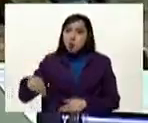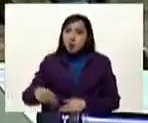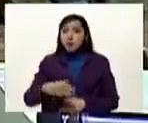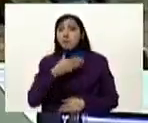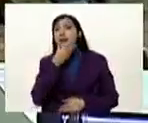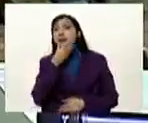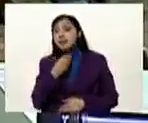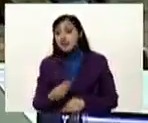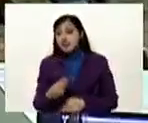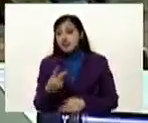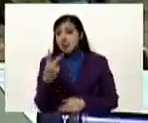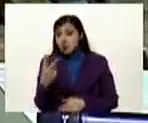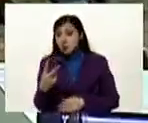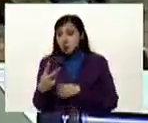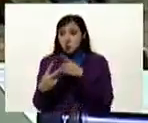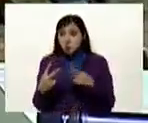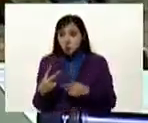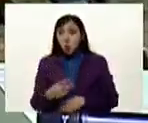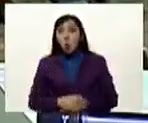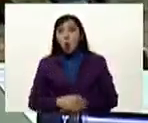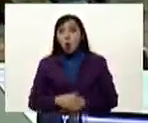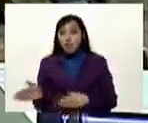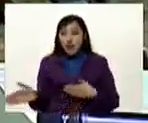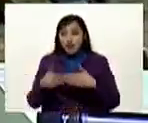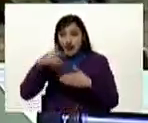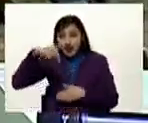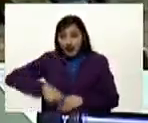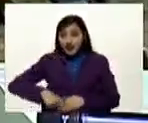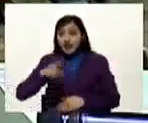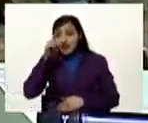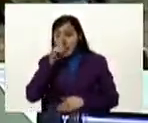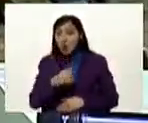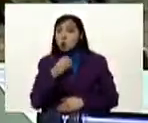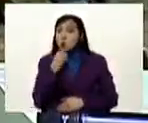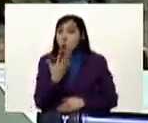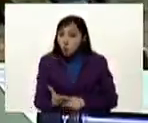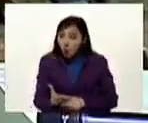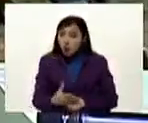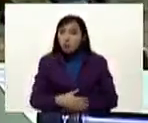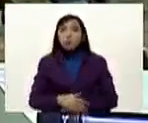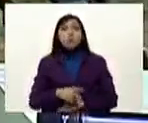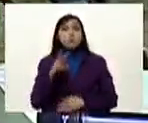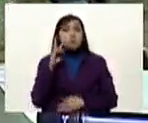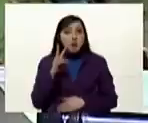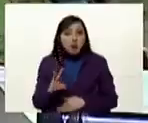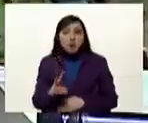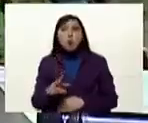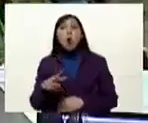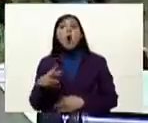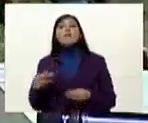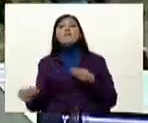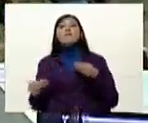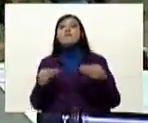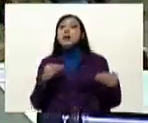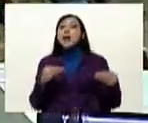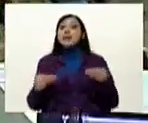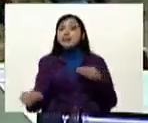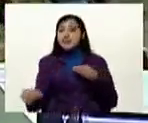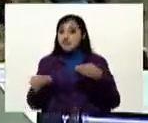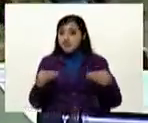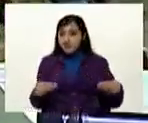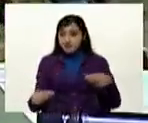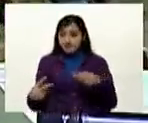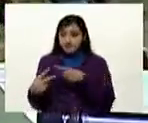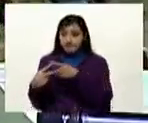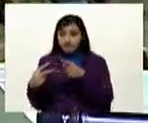diciembre, para un cierre de año bien bueno, sean meses flexibles.